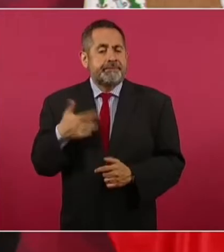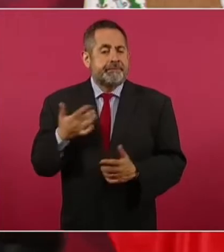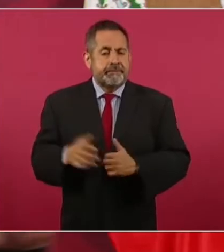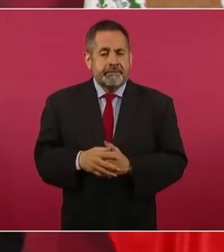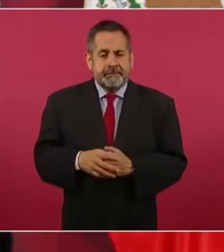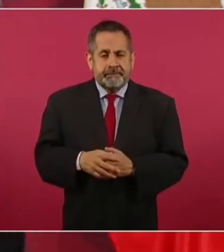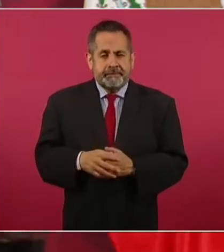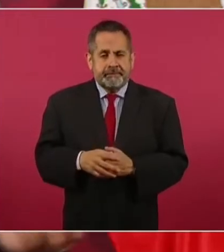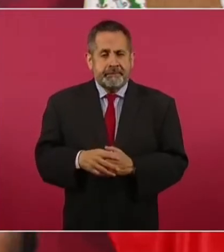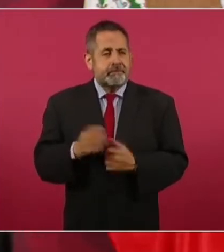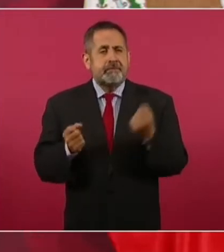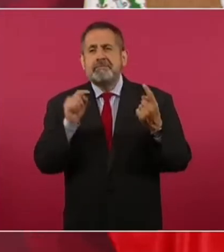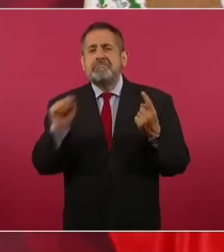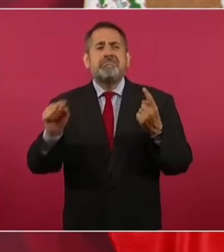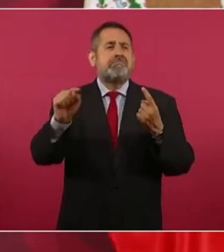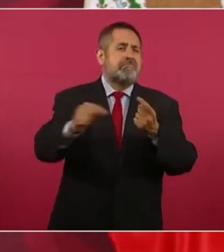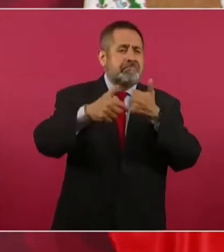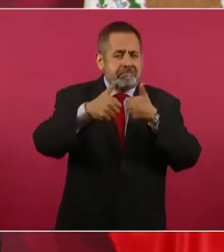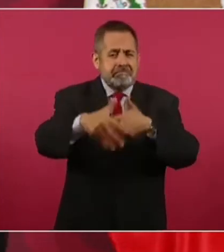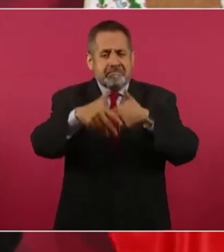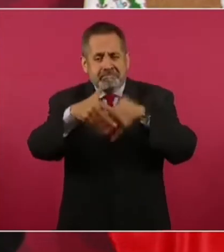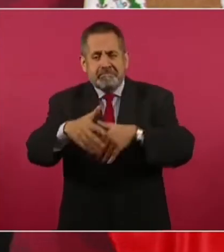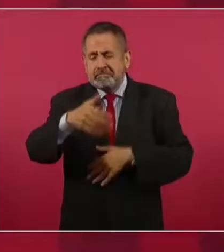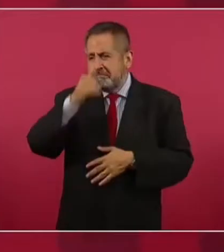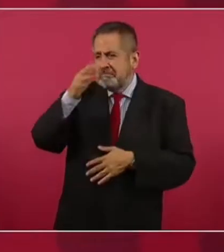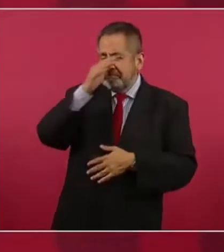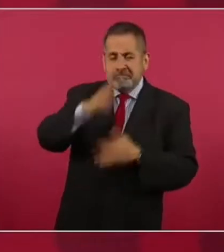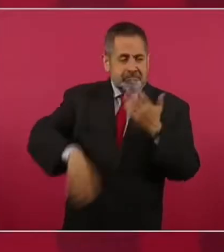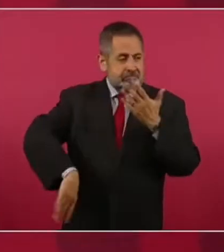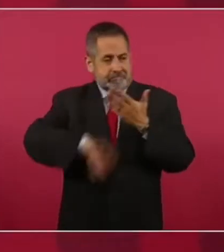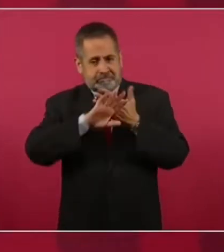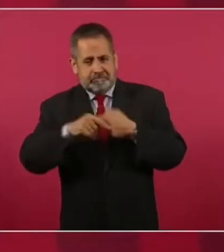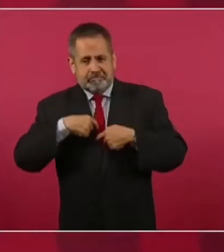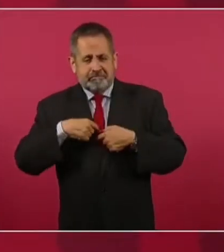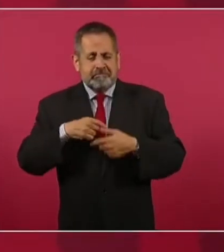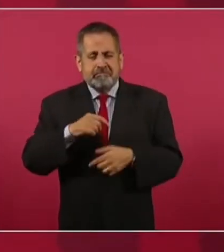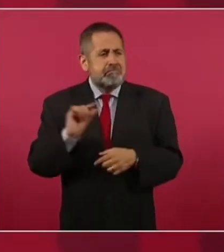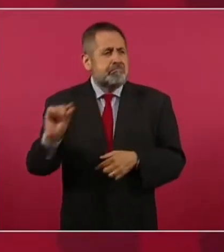casi no han habido manifestaciones en contra.